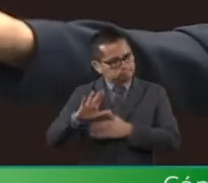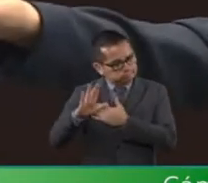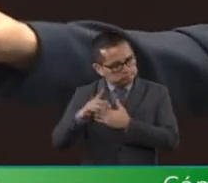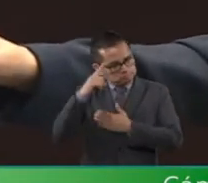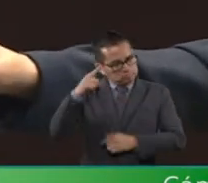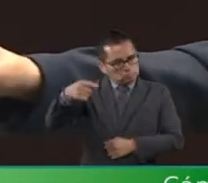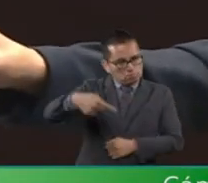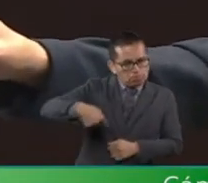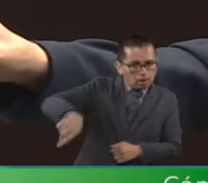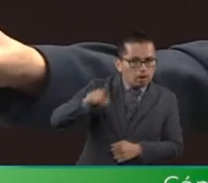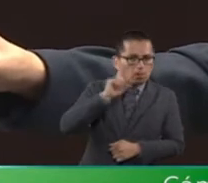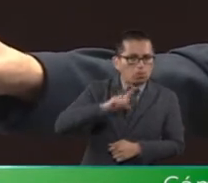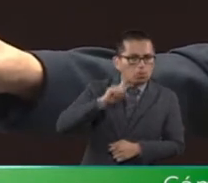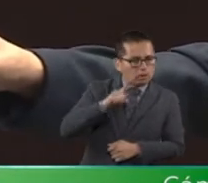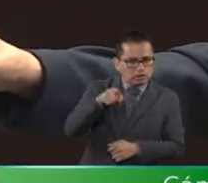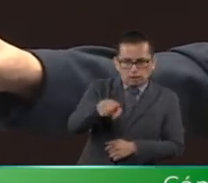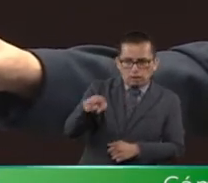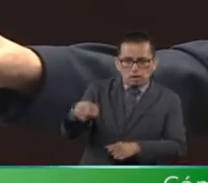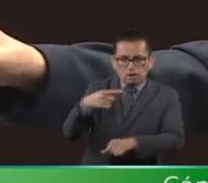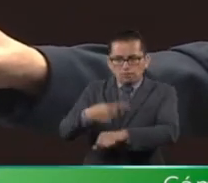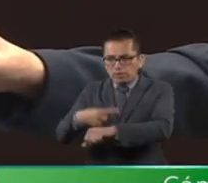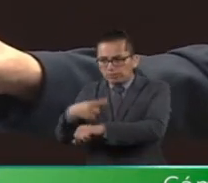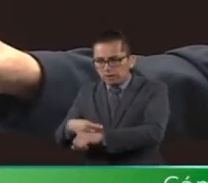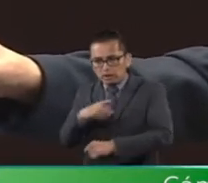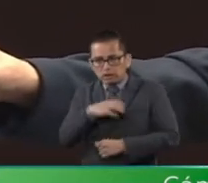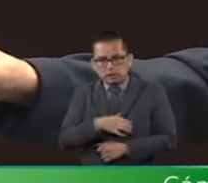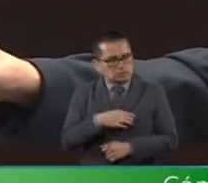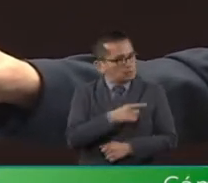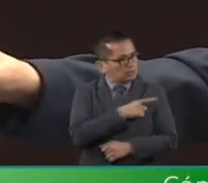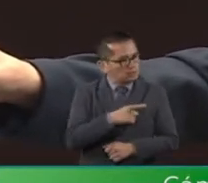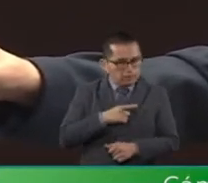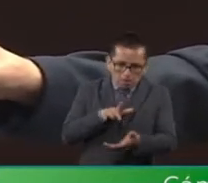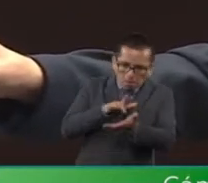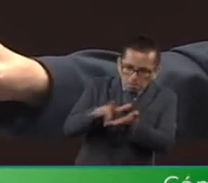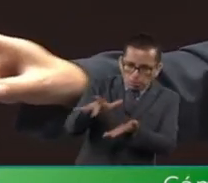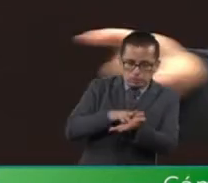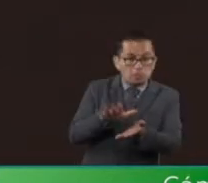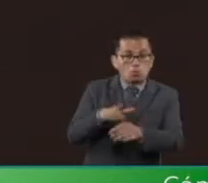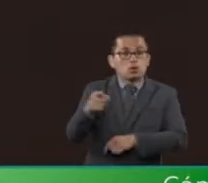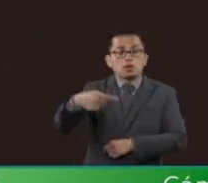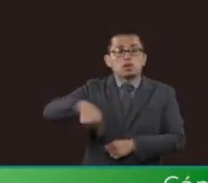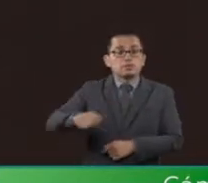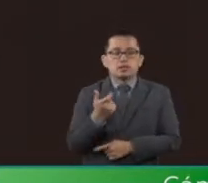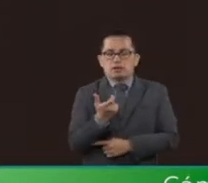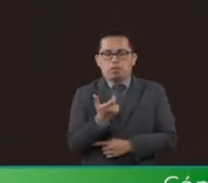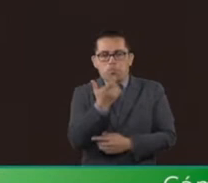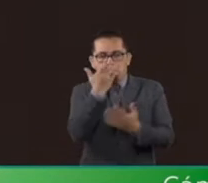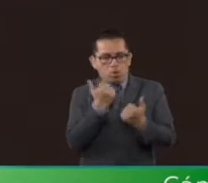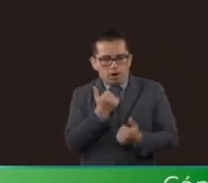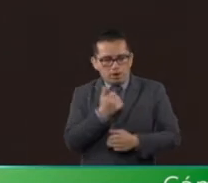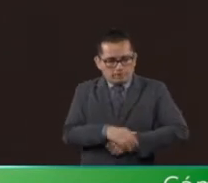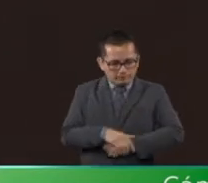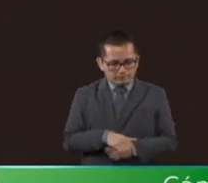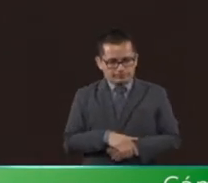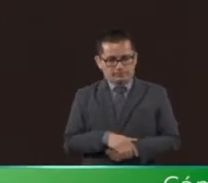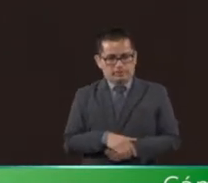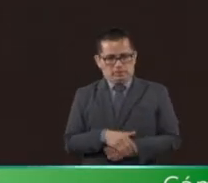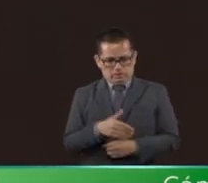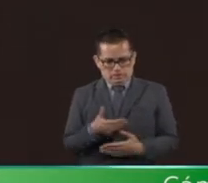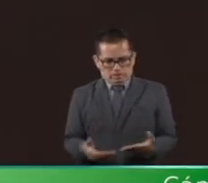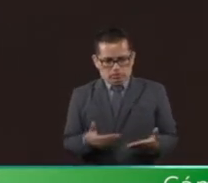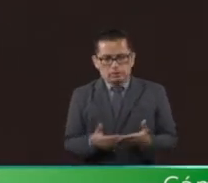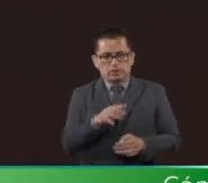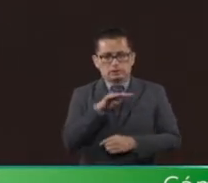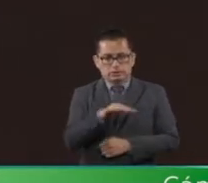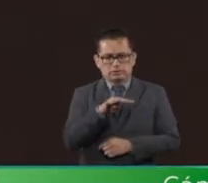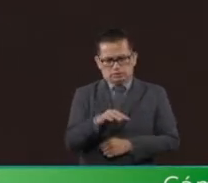mujeres que hoy tienen una enfermedad como esta y no tienen los recursos para tratarse. Que en este 19 de octubre